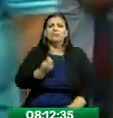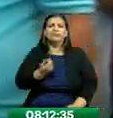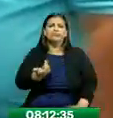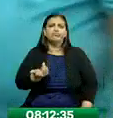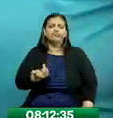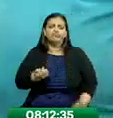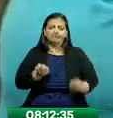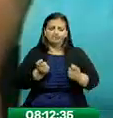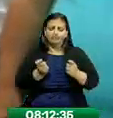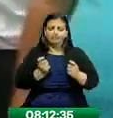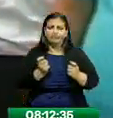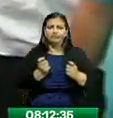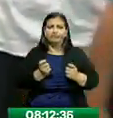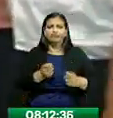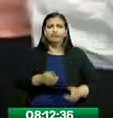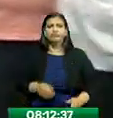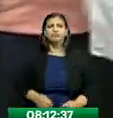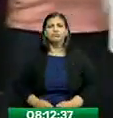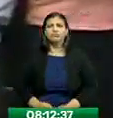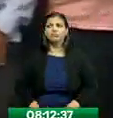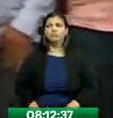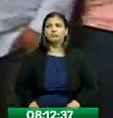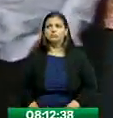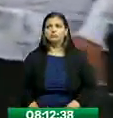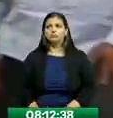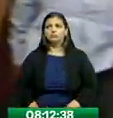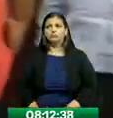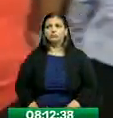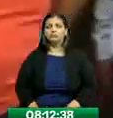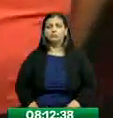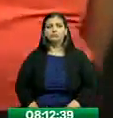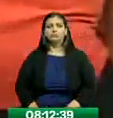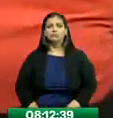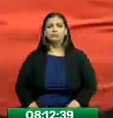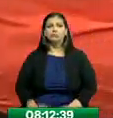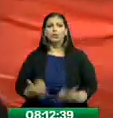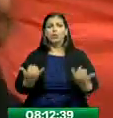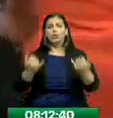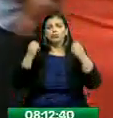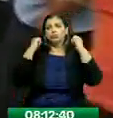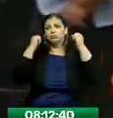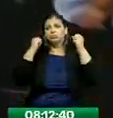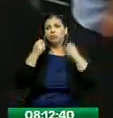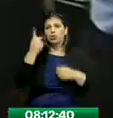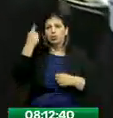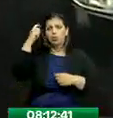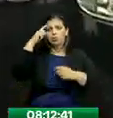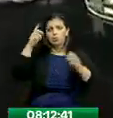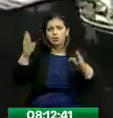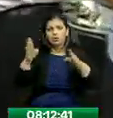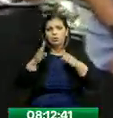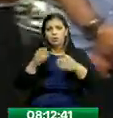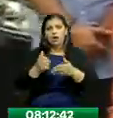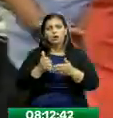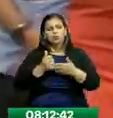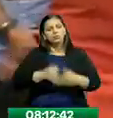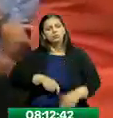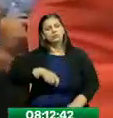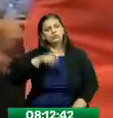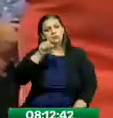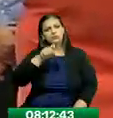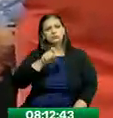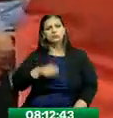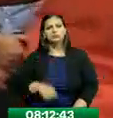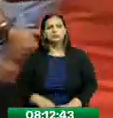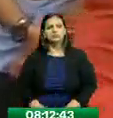haciendo un sacrificio, pero esperemos que esto tenga una respuesta positiva de parte del gobierno, que es lo que anhelamos nosotros. Listo. Muchas gracias, caballero. Ustedes prestan